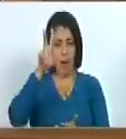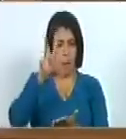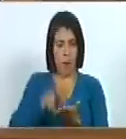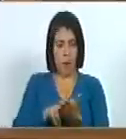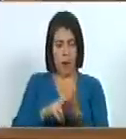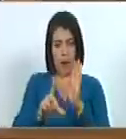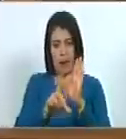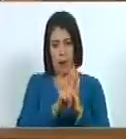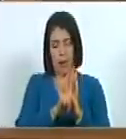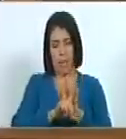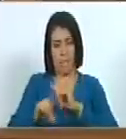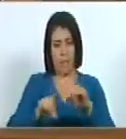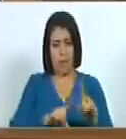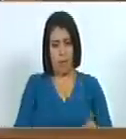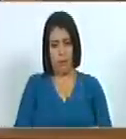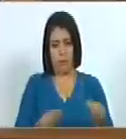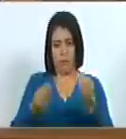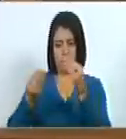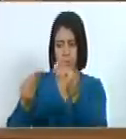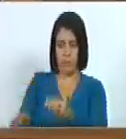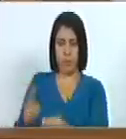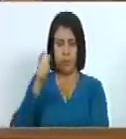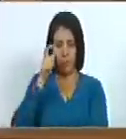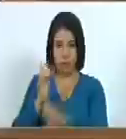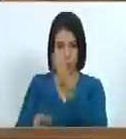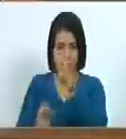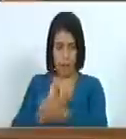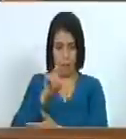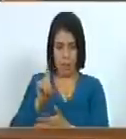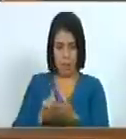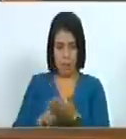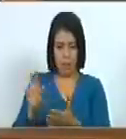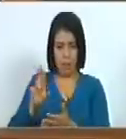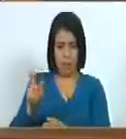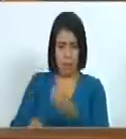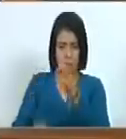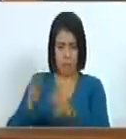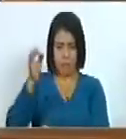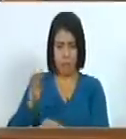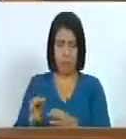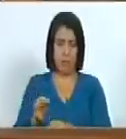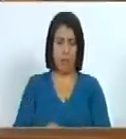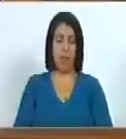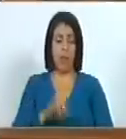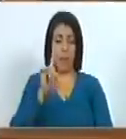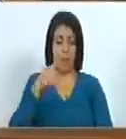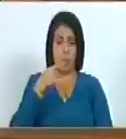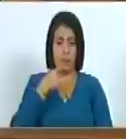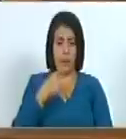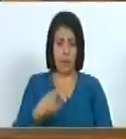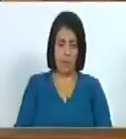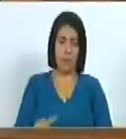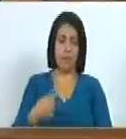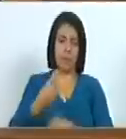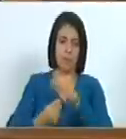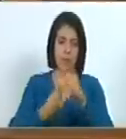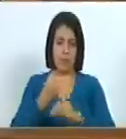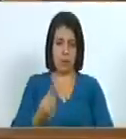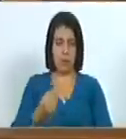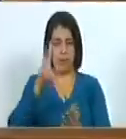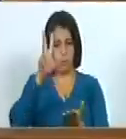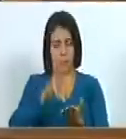la ley y ordenó su remisión a la Sala Constitucional del Tribunal Supremo de Justicia a los efectos de